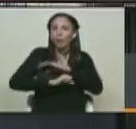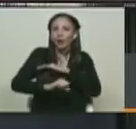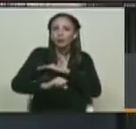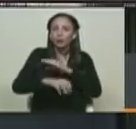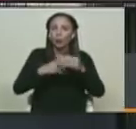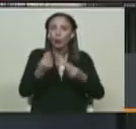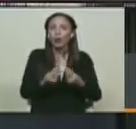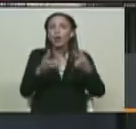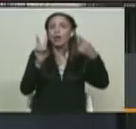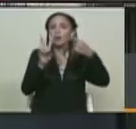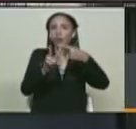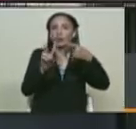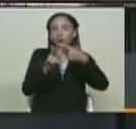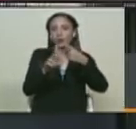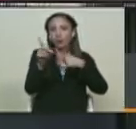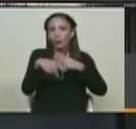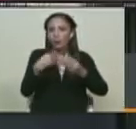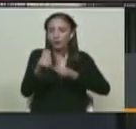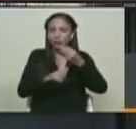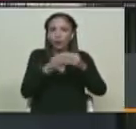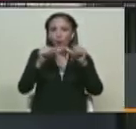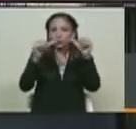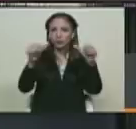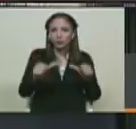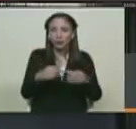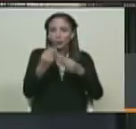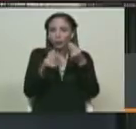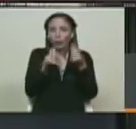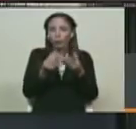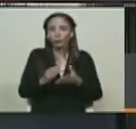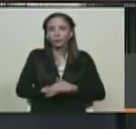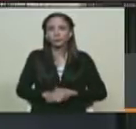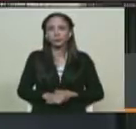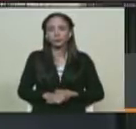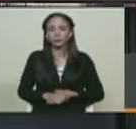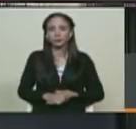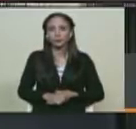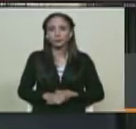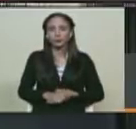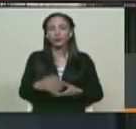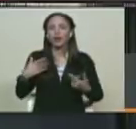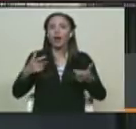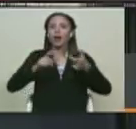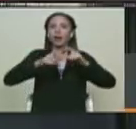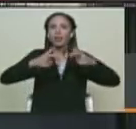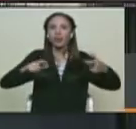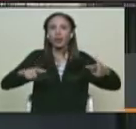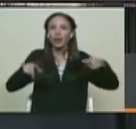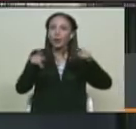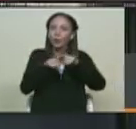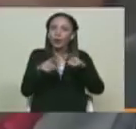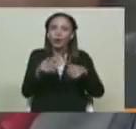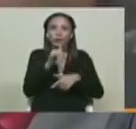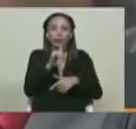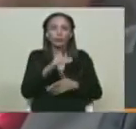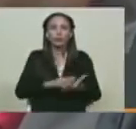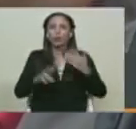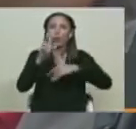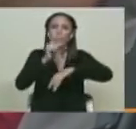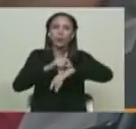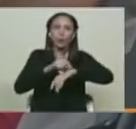BTV, en todo el sistema del SIXI, en las cadenas de Notipatria,